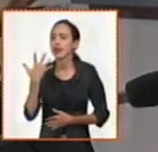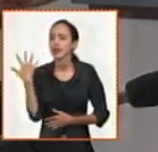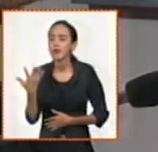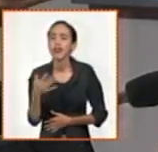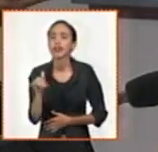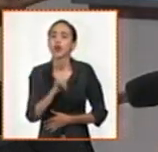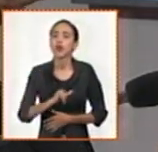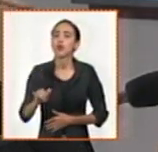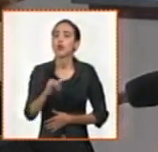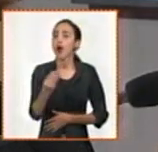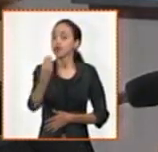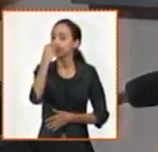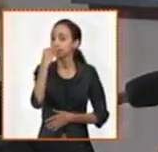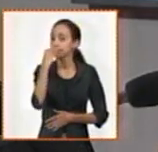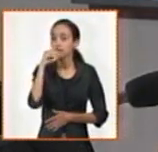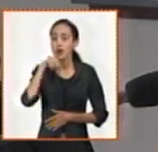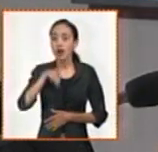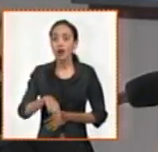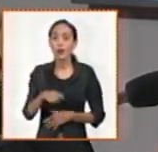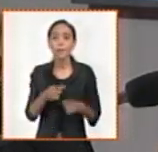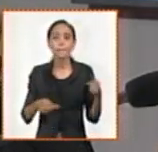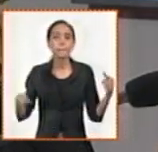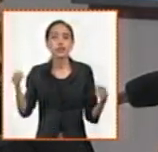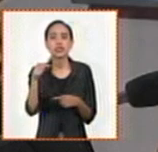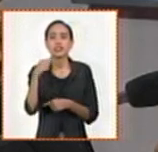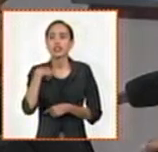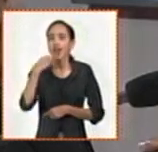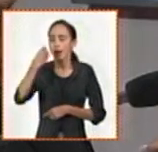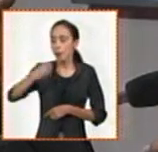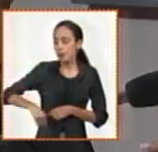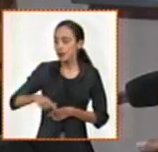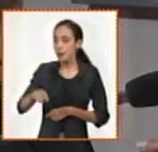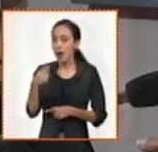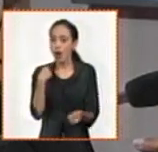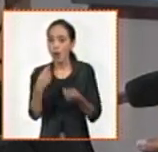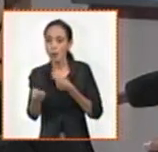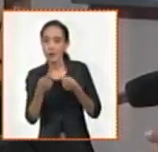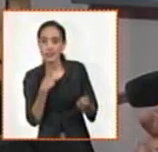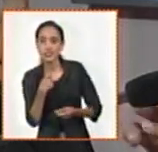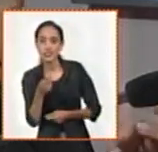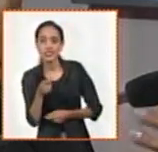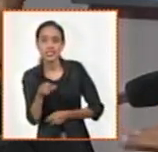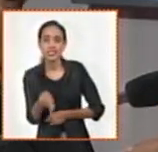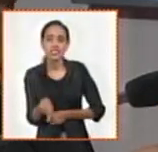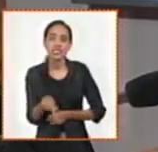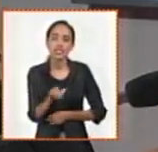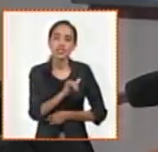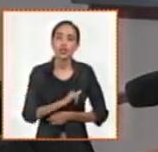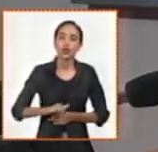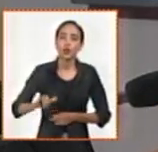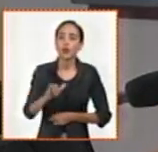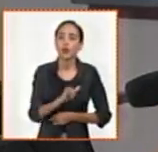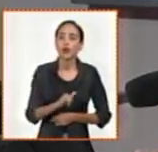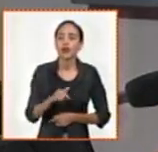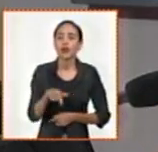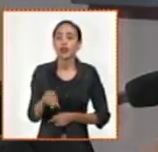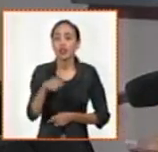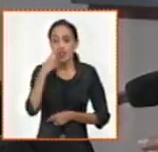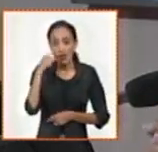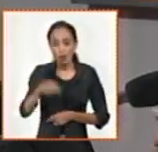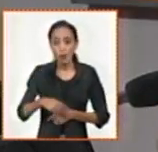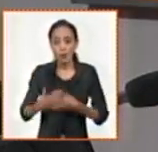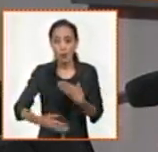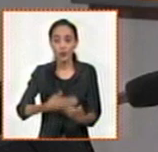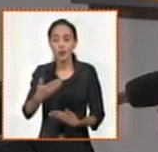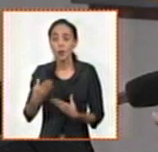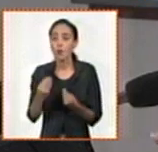alimentarios, uh-huh, que ahora se vuelve el foco de una oportunidad comercial. Claro. Y claro, se vuelve, y se ahora estamos en un desafío